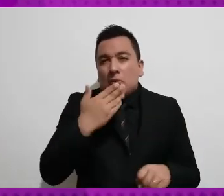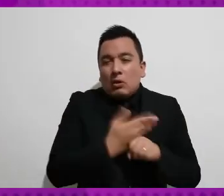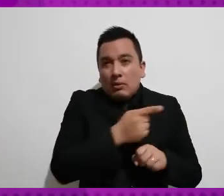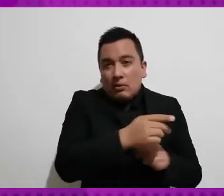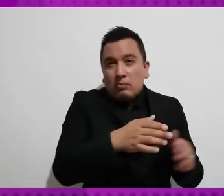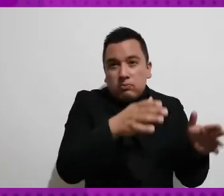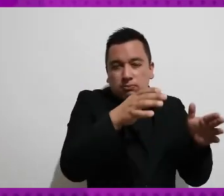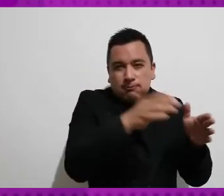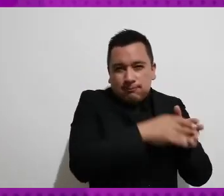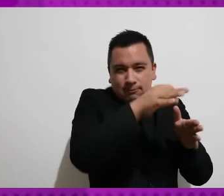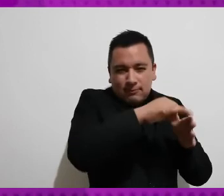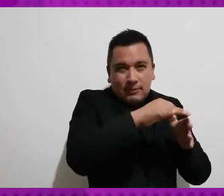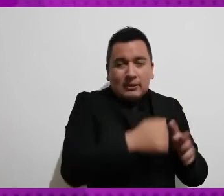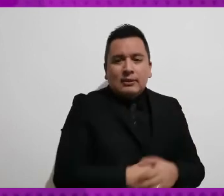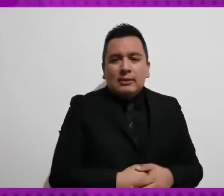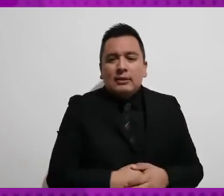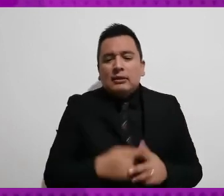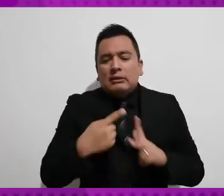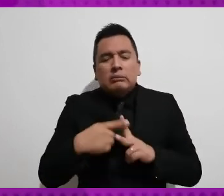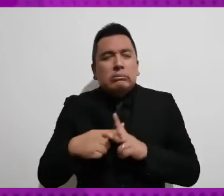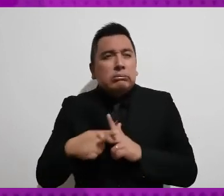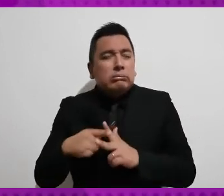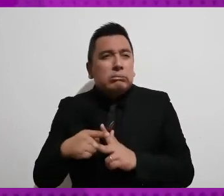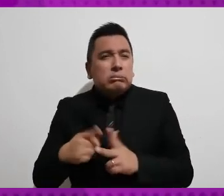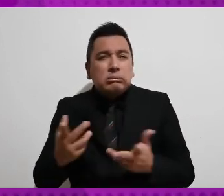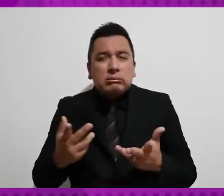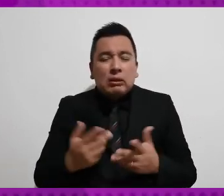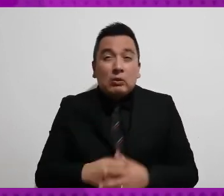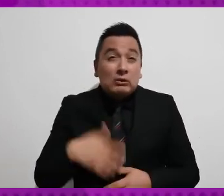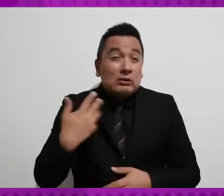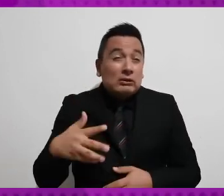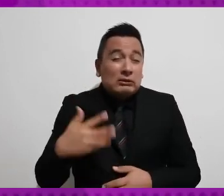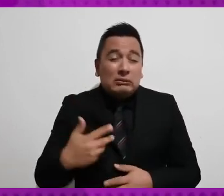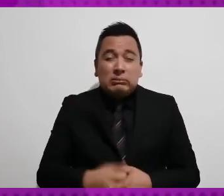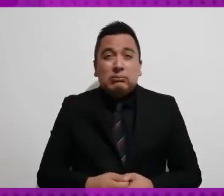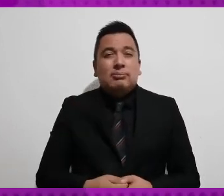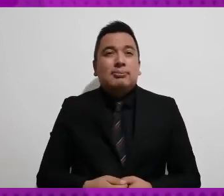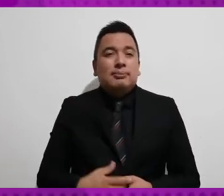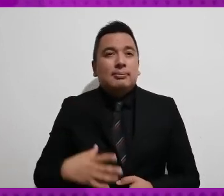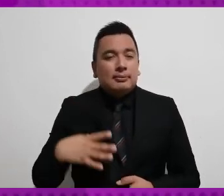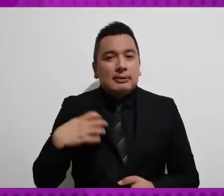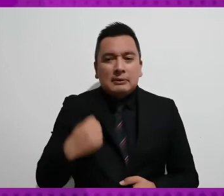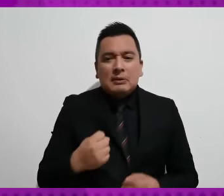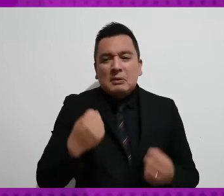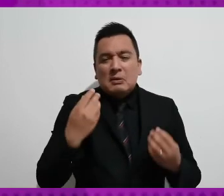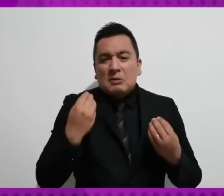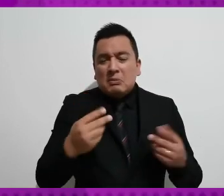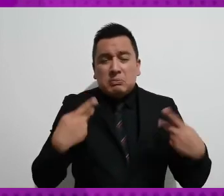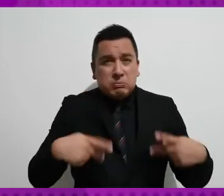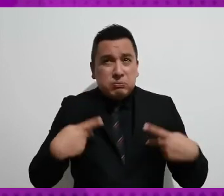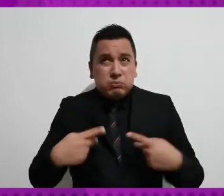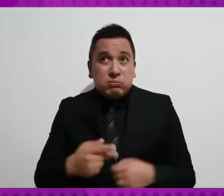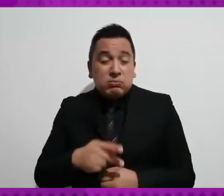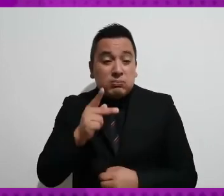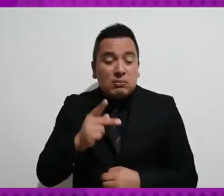funcionarios, el Instituto Nacional Electoral está haciendo una tarea de construir ciudadanía, pero de